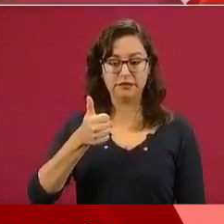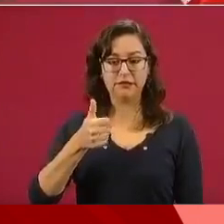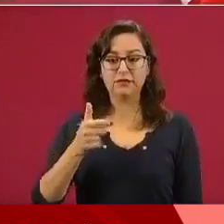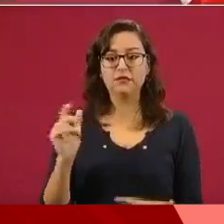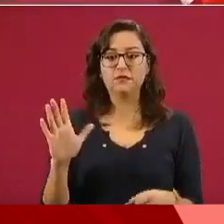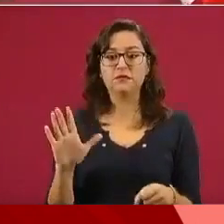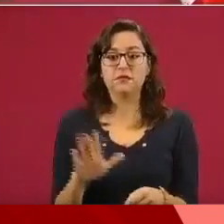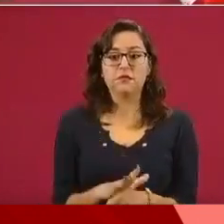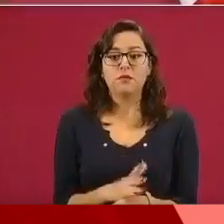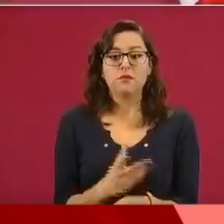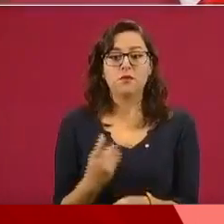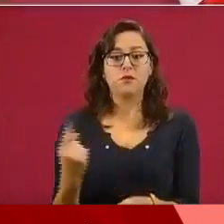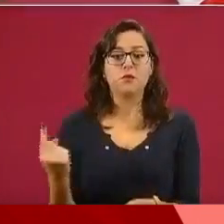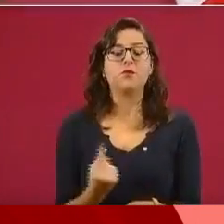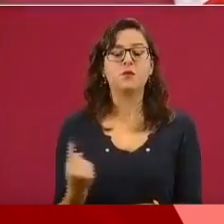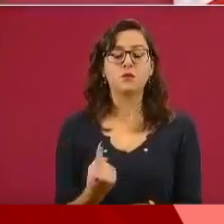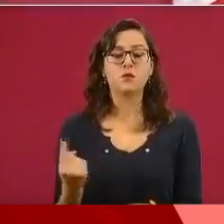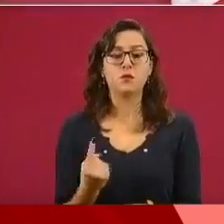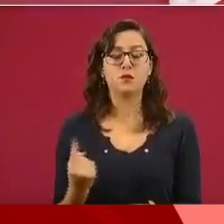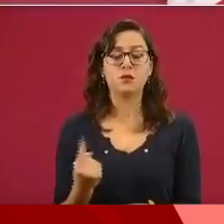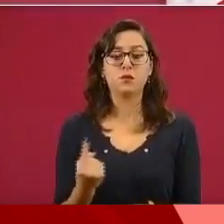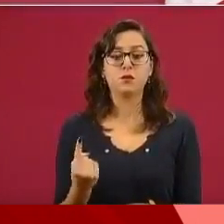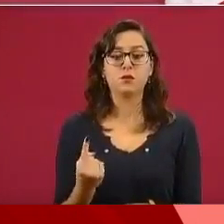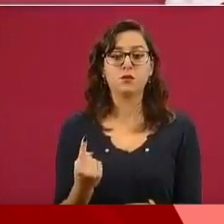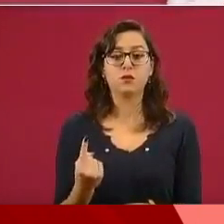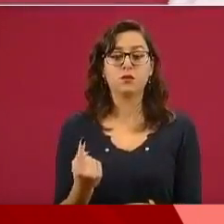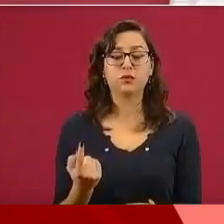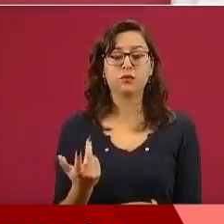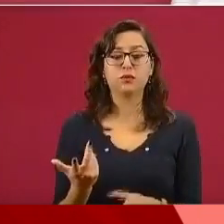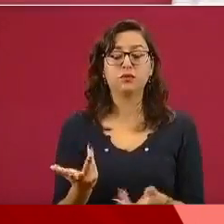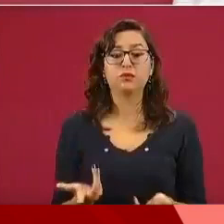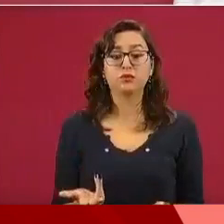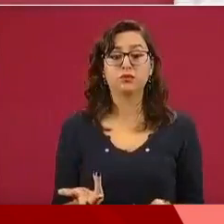porque está detenido